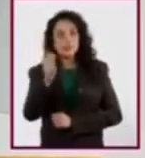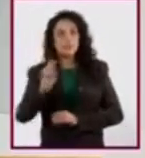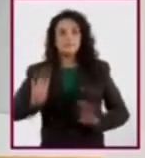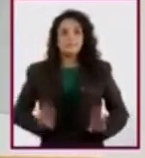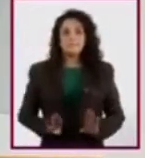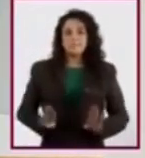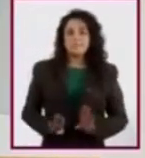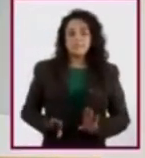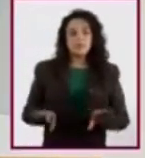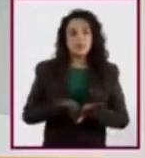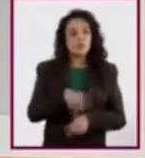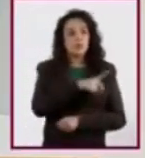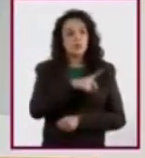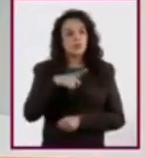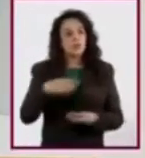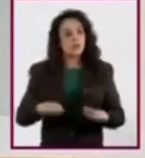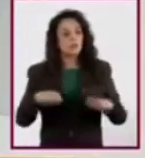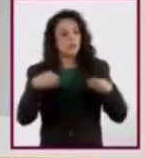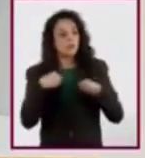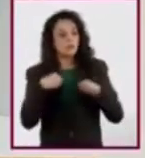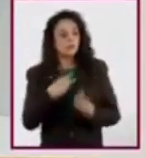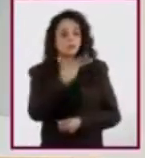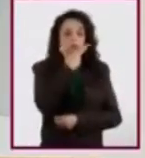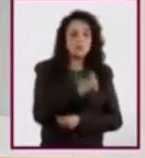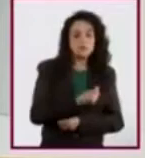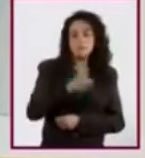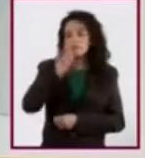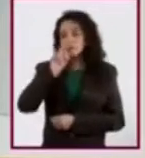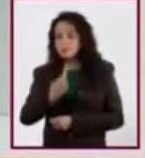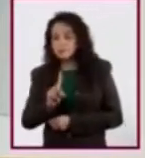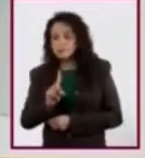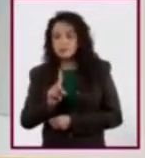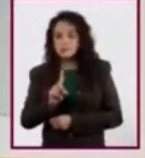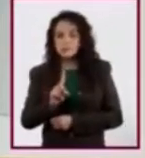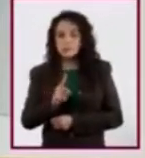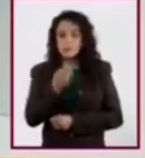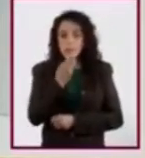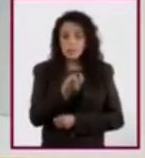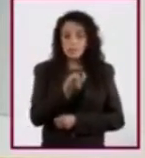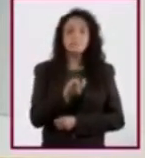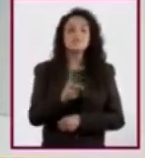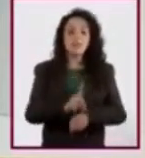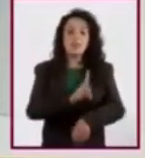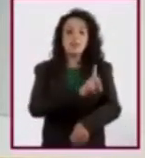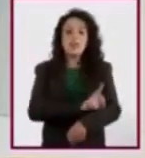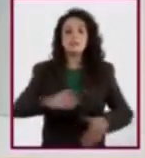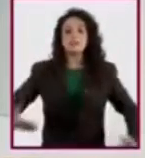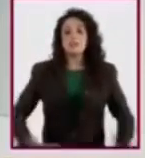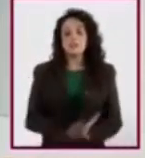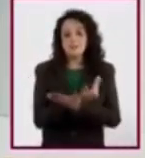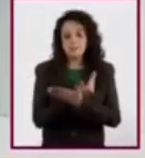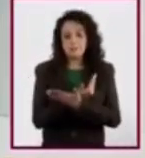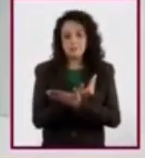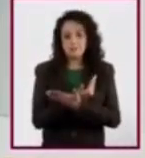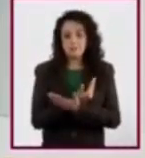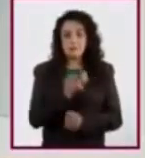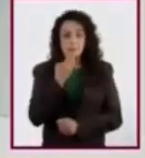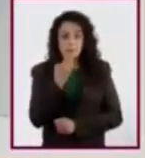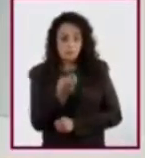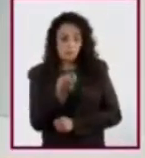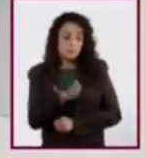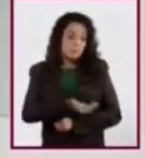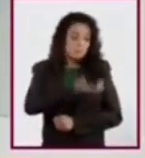cómo deben vivir su vida las mujeres y los hombres. Esto desde que nacemos. A partir de esas ideas, patrones y roles